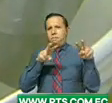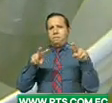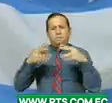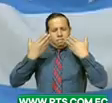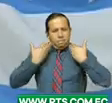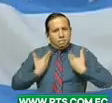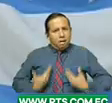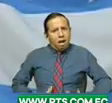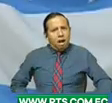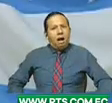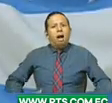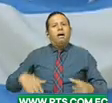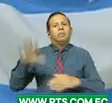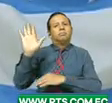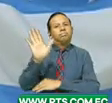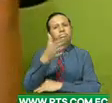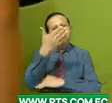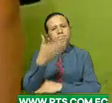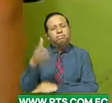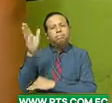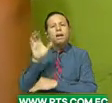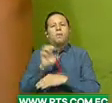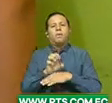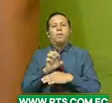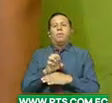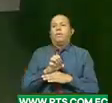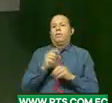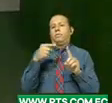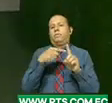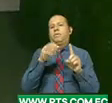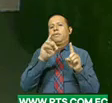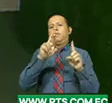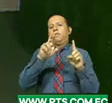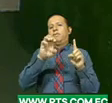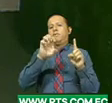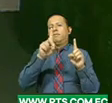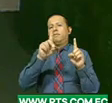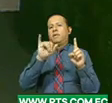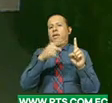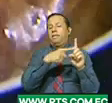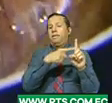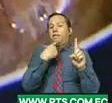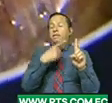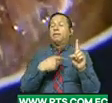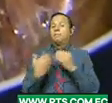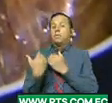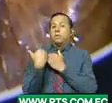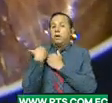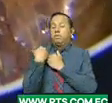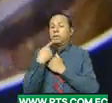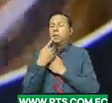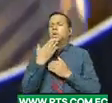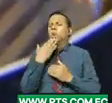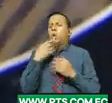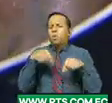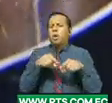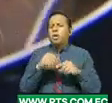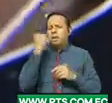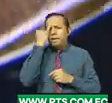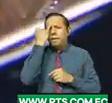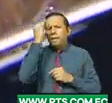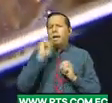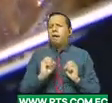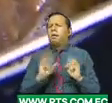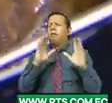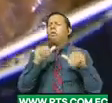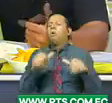y banderas de nuestro lindo Ecuador. Freddy Hurtado es el encargado de atender y promocionar su menú. Nos cuenta que esta idea nació en el hogar,